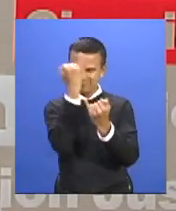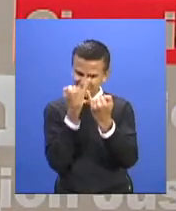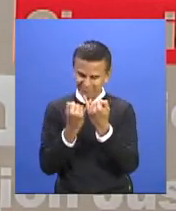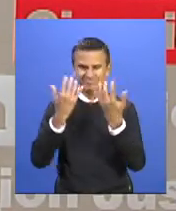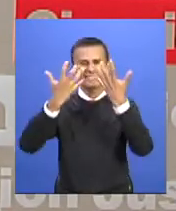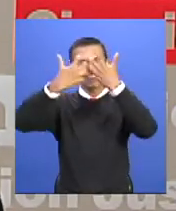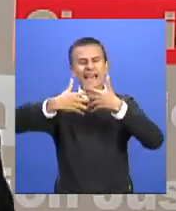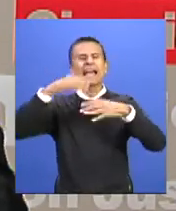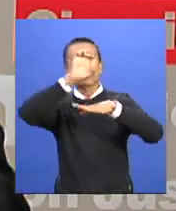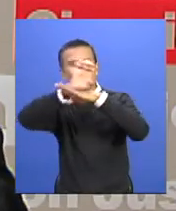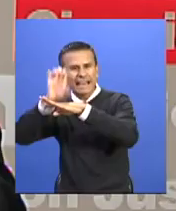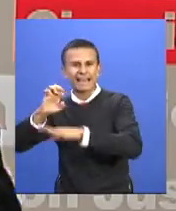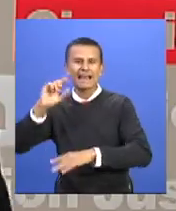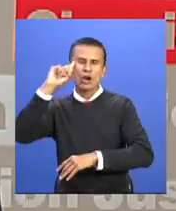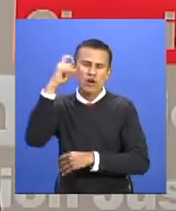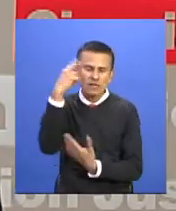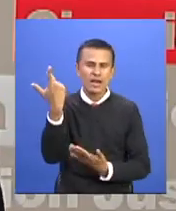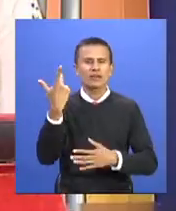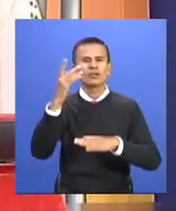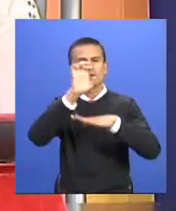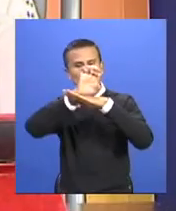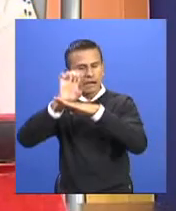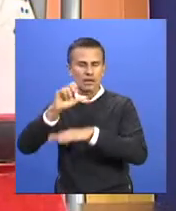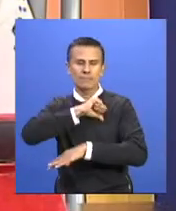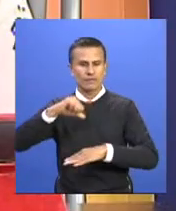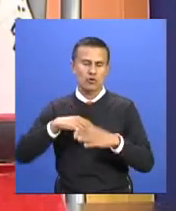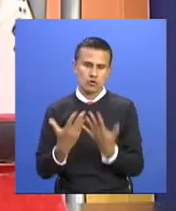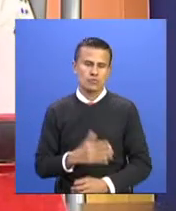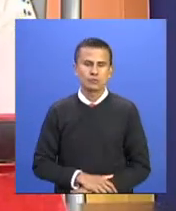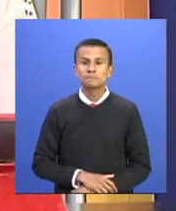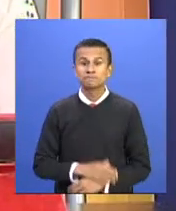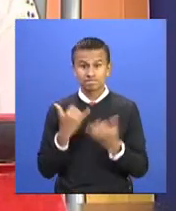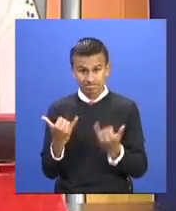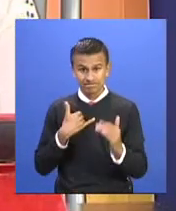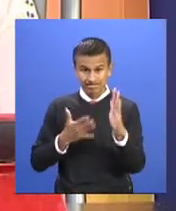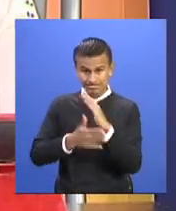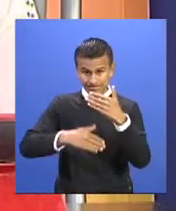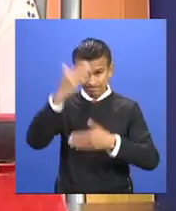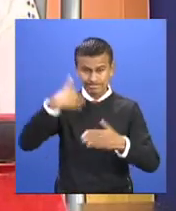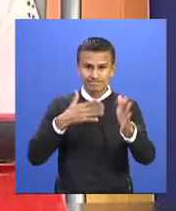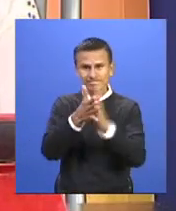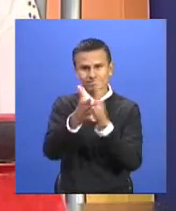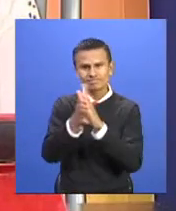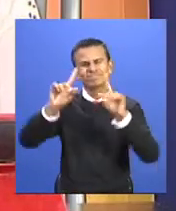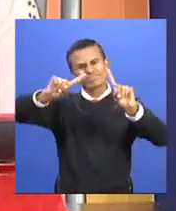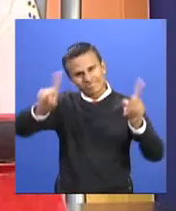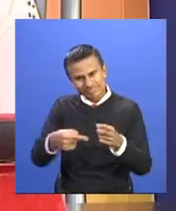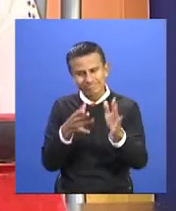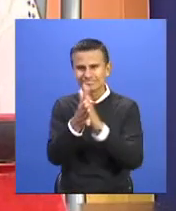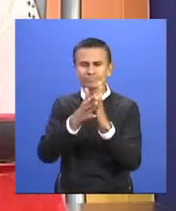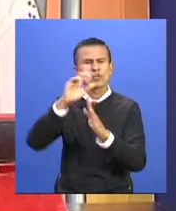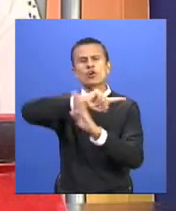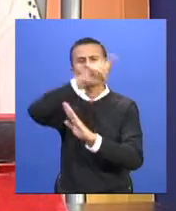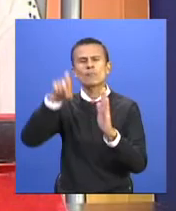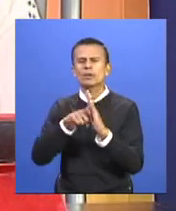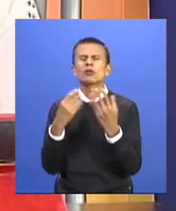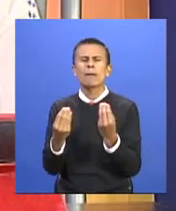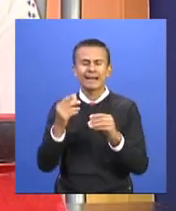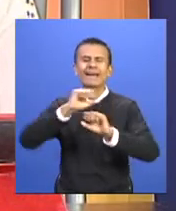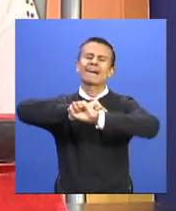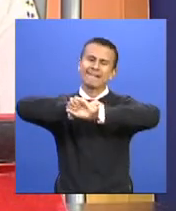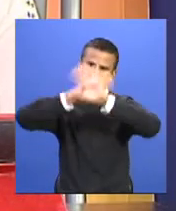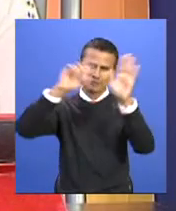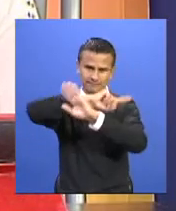reputación corporativa de entidades públicas y privadas. Bueno, y para dar inicio al programa, entonces yo los invito a que veamos una breve nota editorial